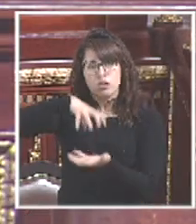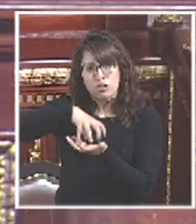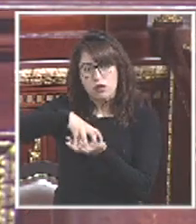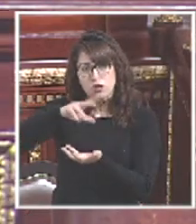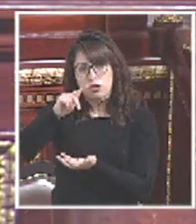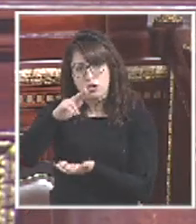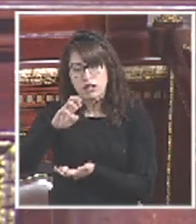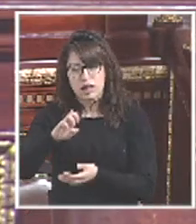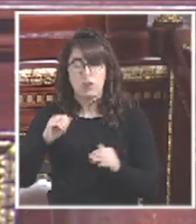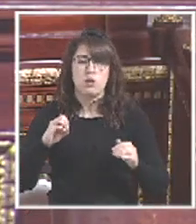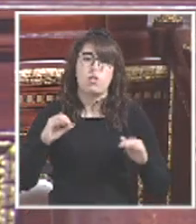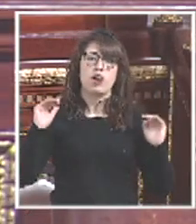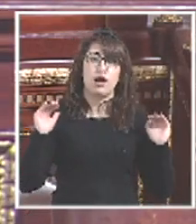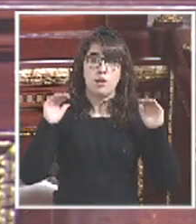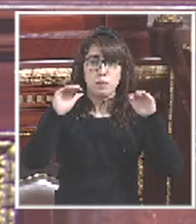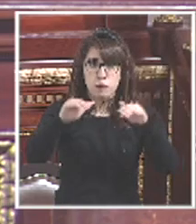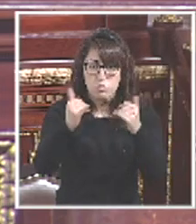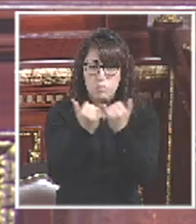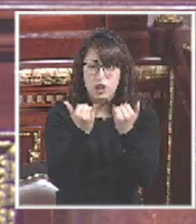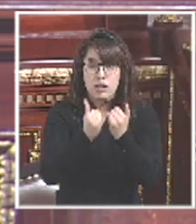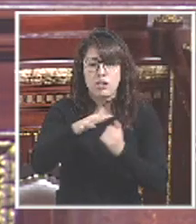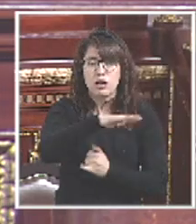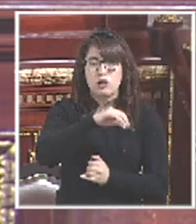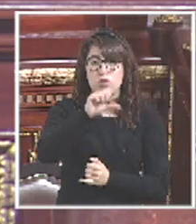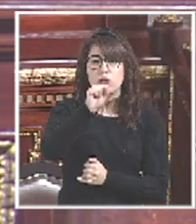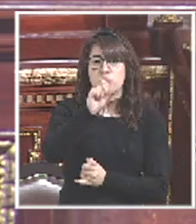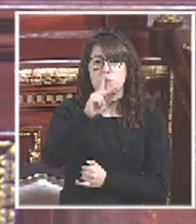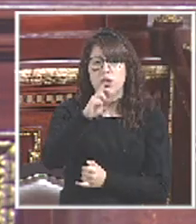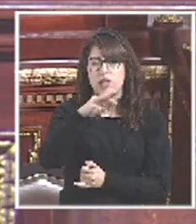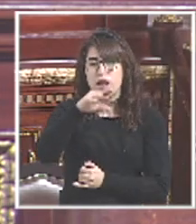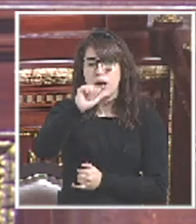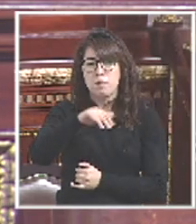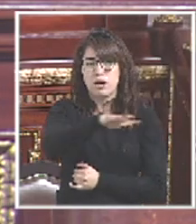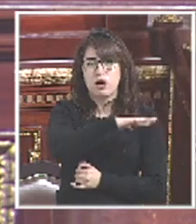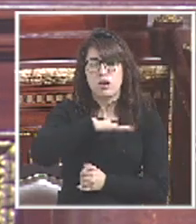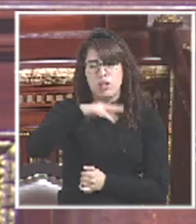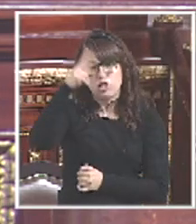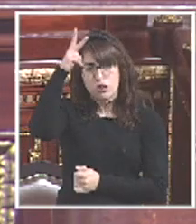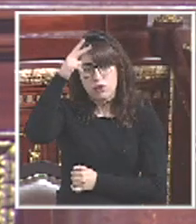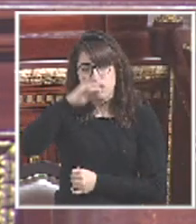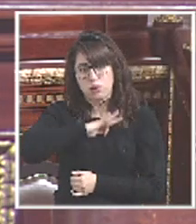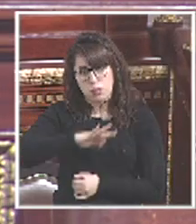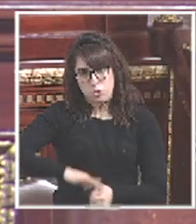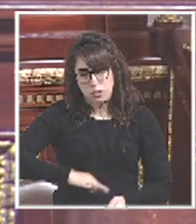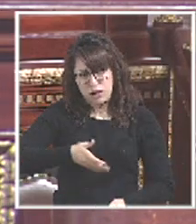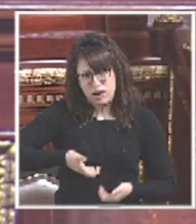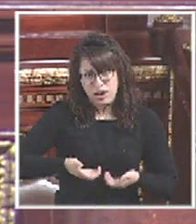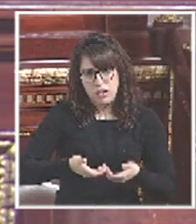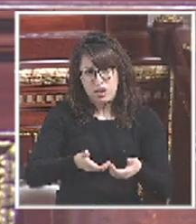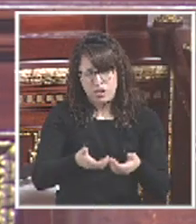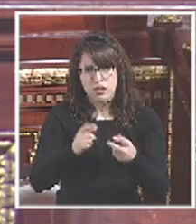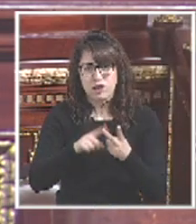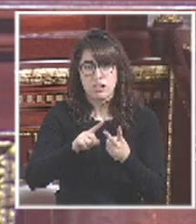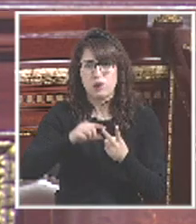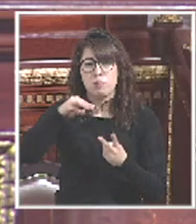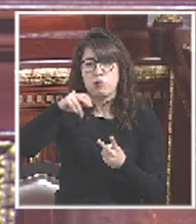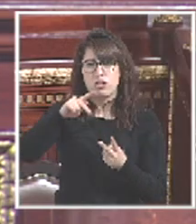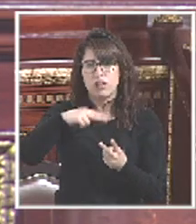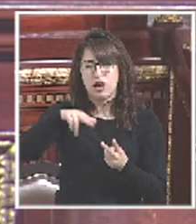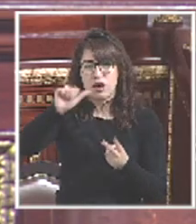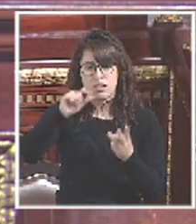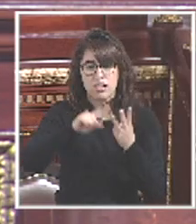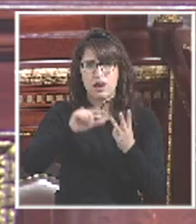Tláhuac, Aeropuerto, así como los superamas de Avenida Toluca, Santa Fe, Vistahermosa, Jardines de la Montaña, Fuentes de